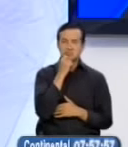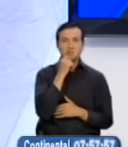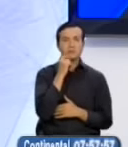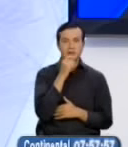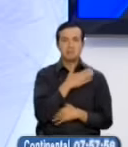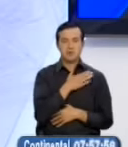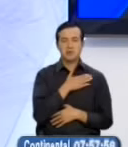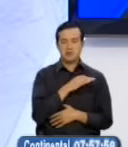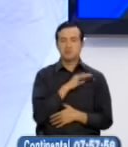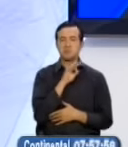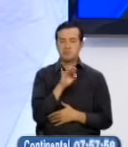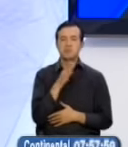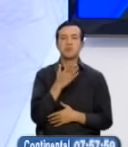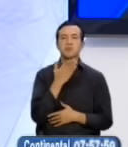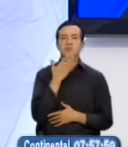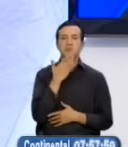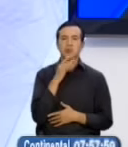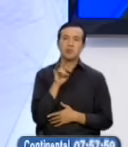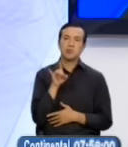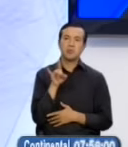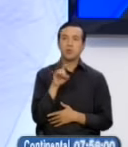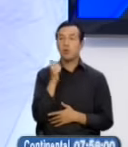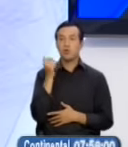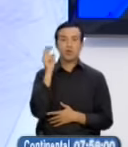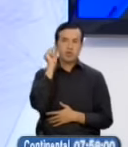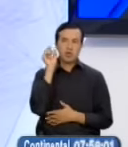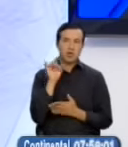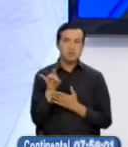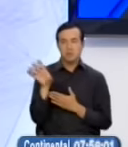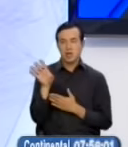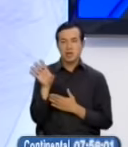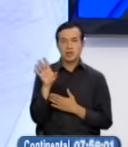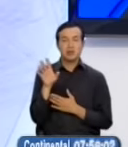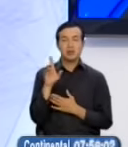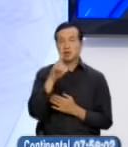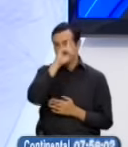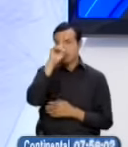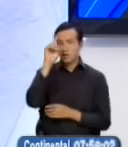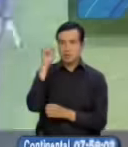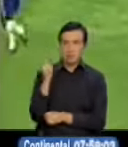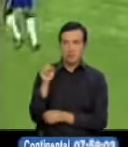se incluyó en la elección y dejó de lado al otro Ronaldo, al del Real Madrid.